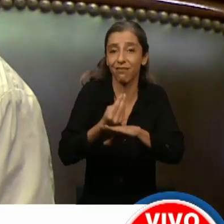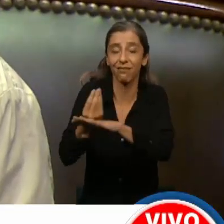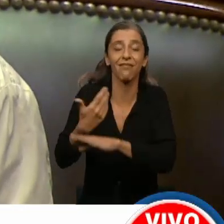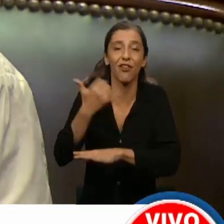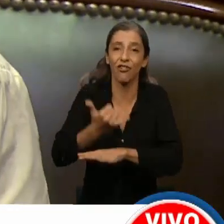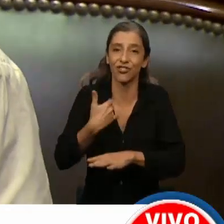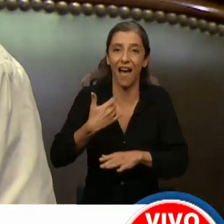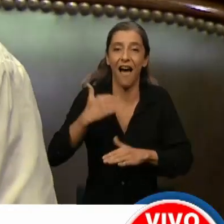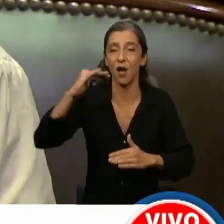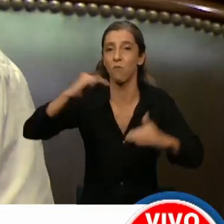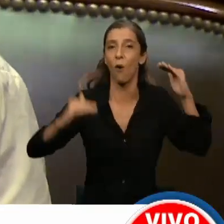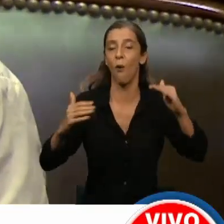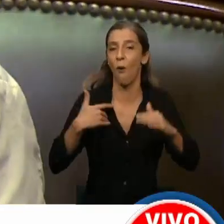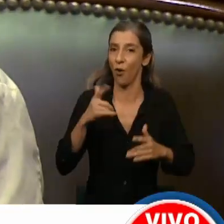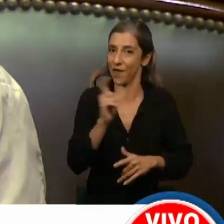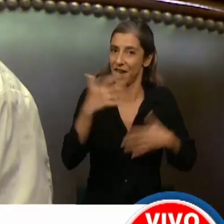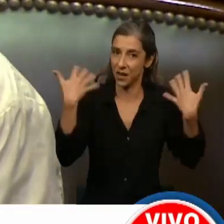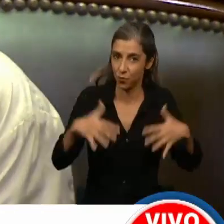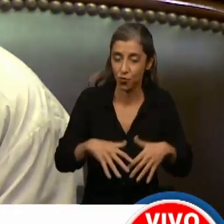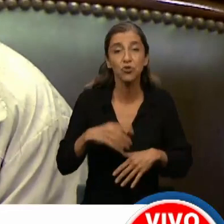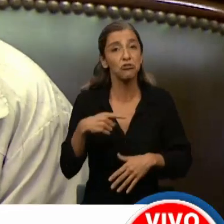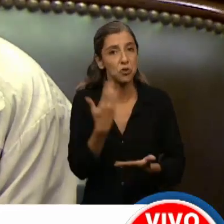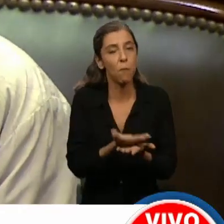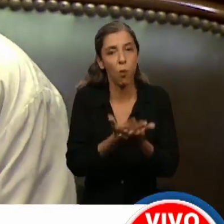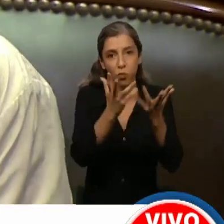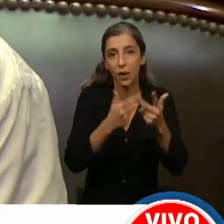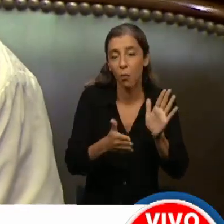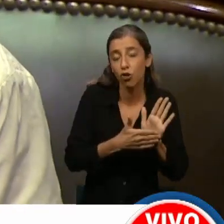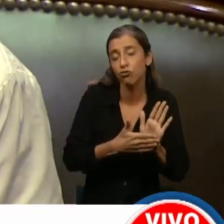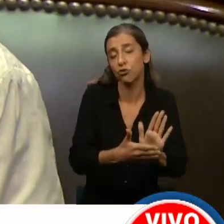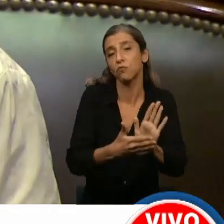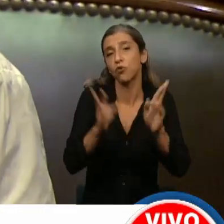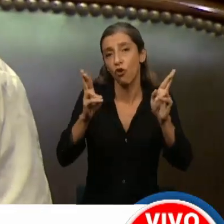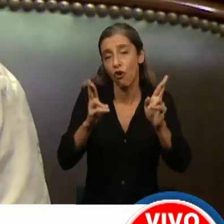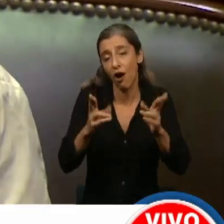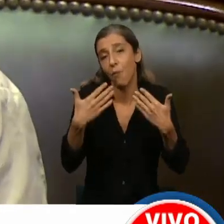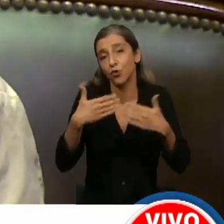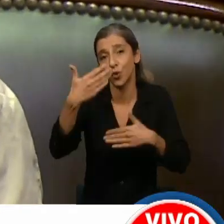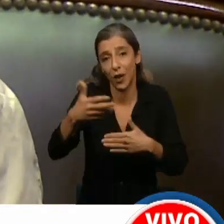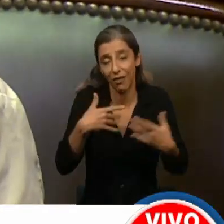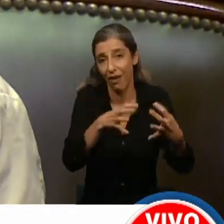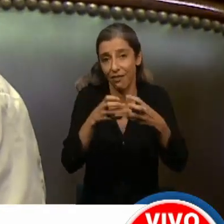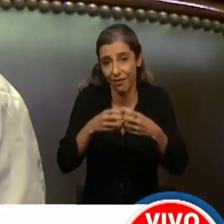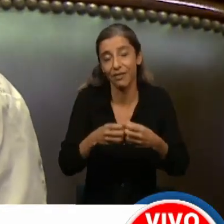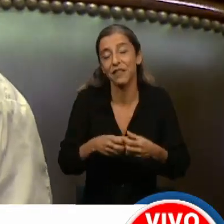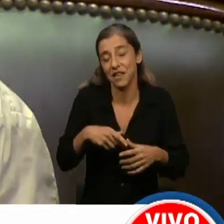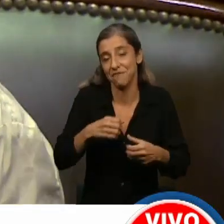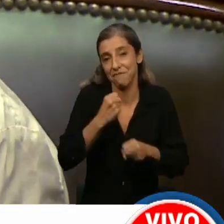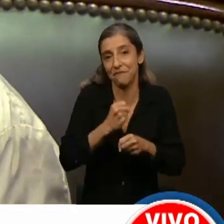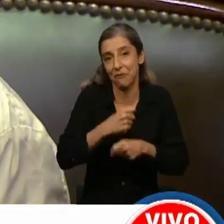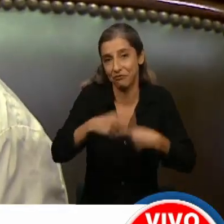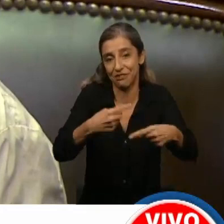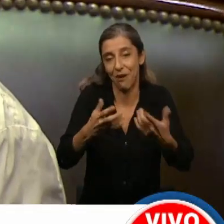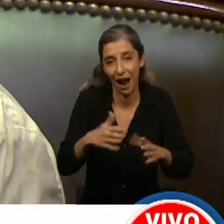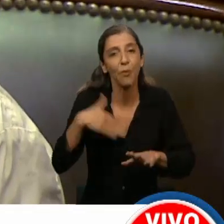ciudadanía argentina. Hicimos esa propuesta, creemos que puede haber una posibilidad para eso y trabajaremos cuando se presente el